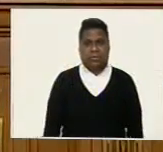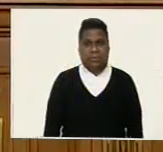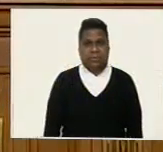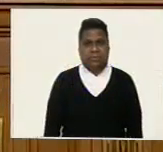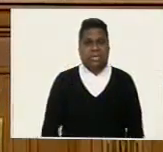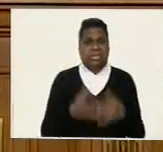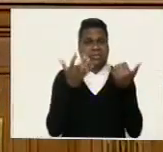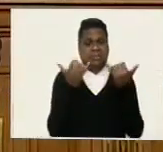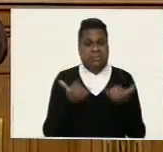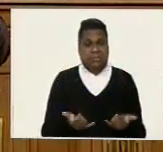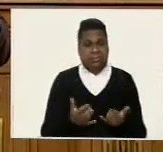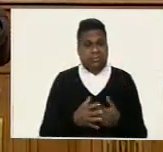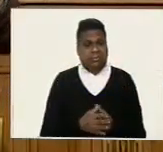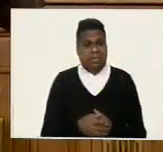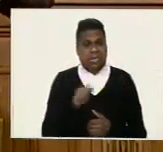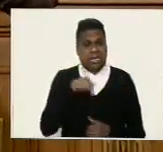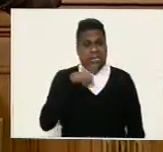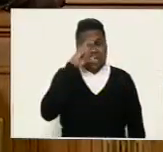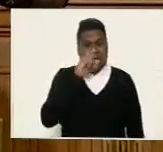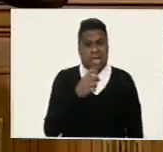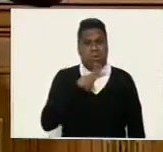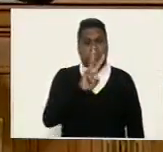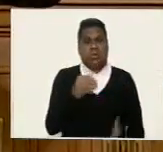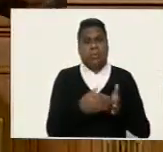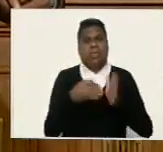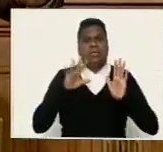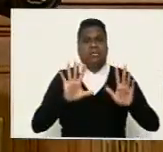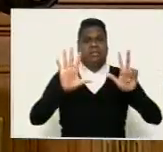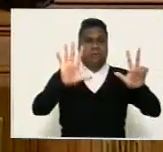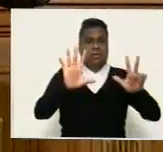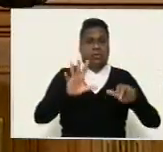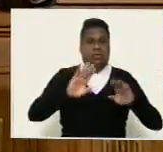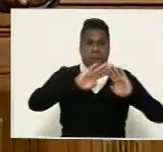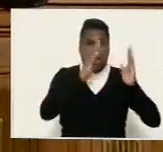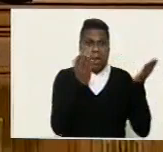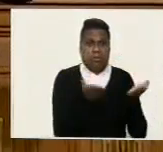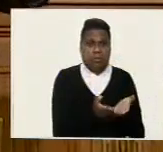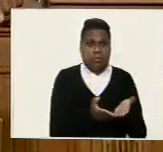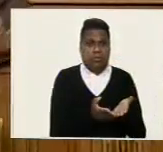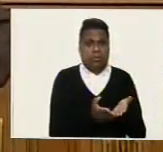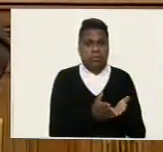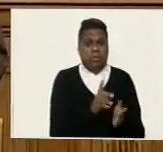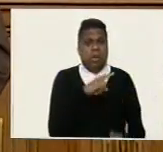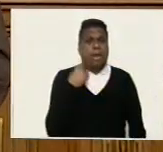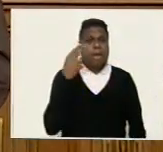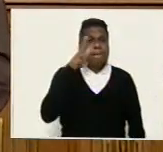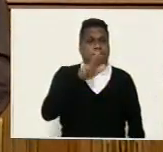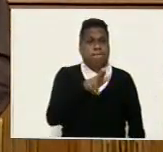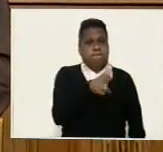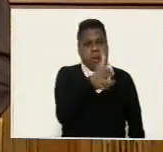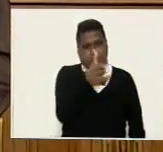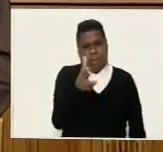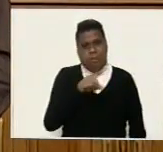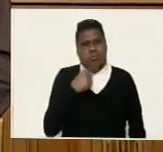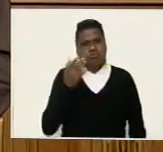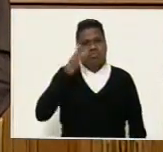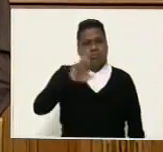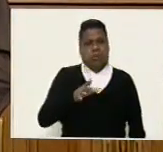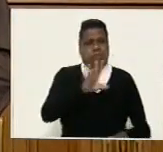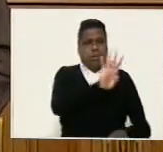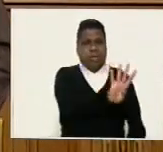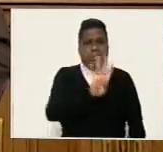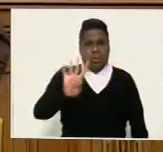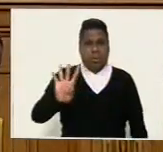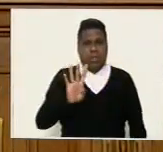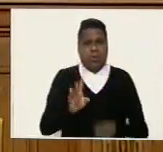Ya en lo que va de año 2018, en el mundo han sido asesinados 44 periodistas, de los